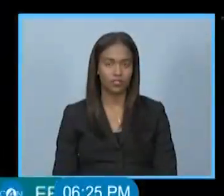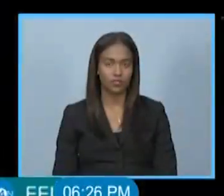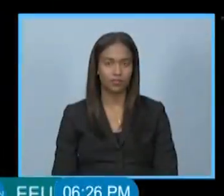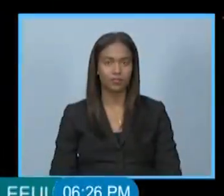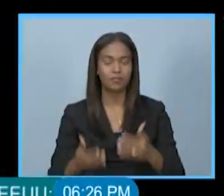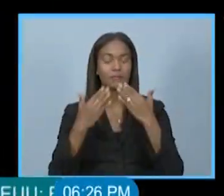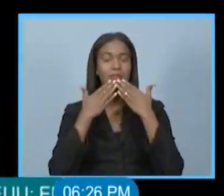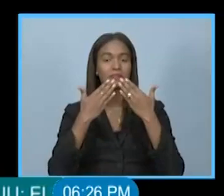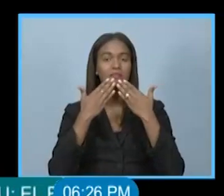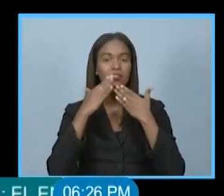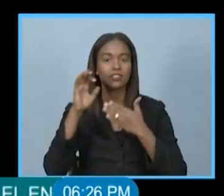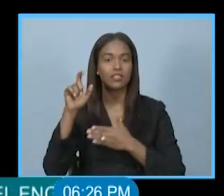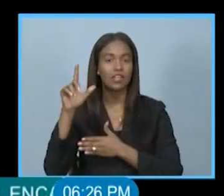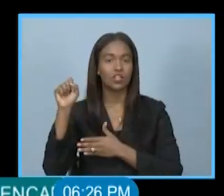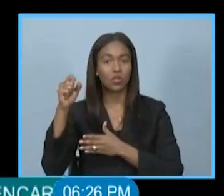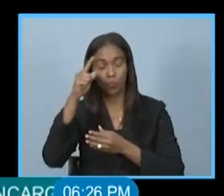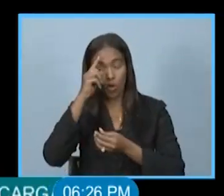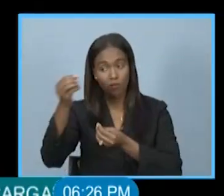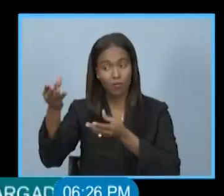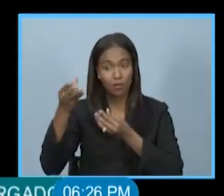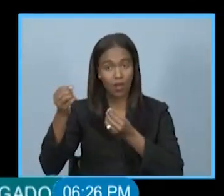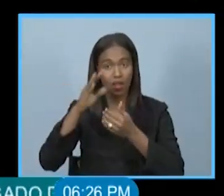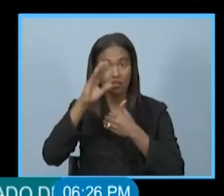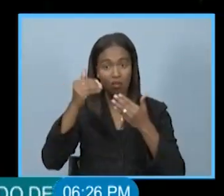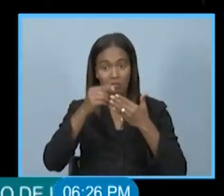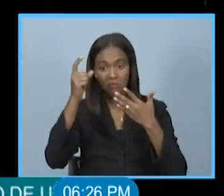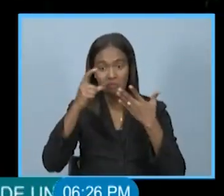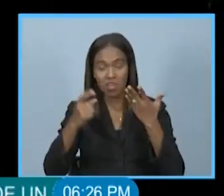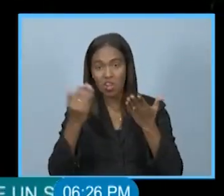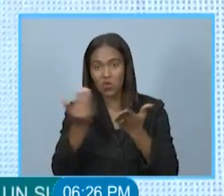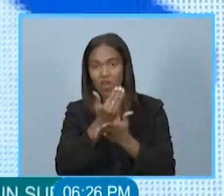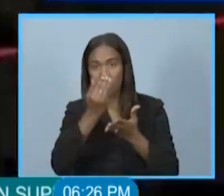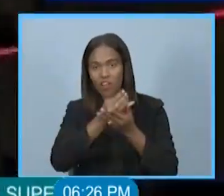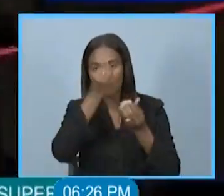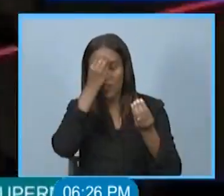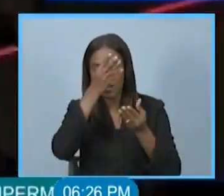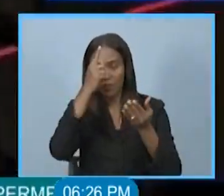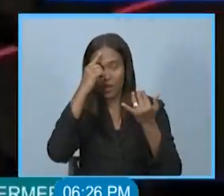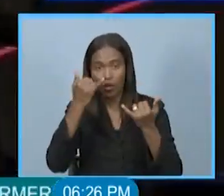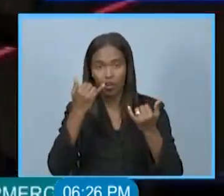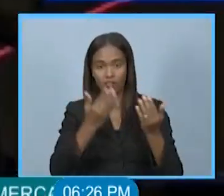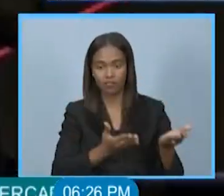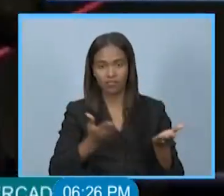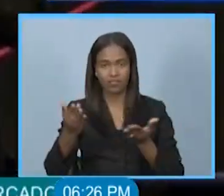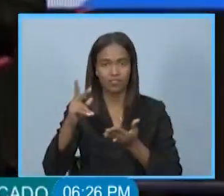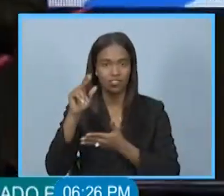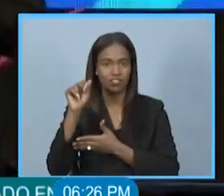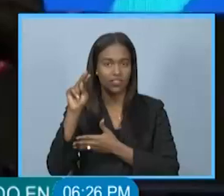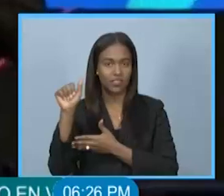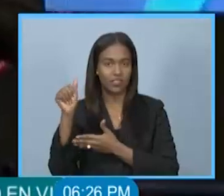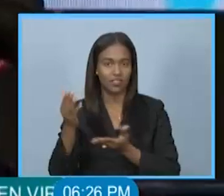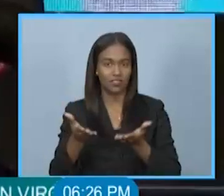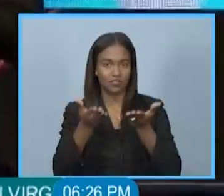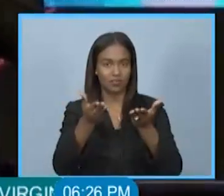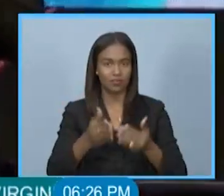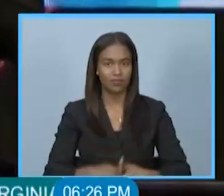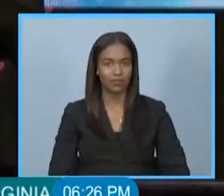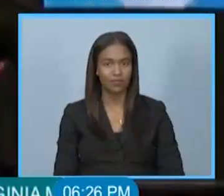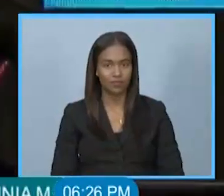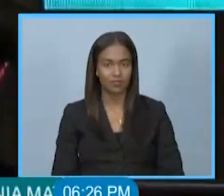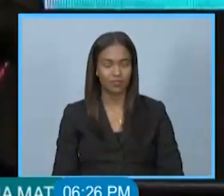Gracias Jean Carlos por actualizarnos con las principales informaciones sobre el tiempo ahora paso contigo Rafael in al estudio principal